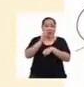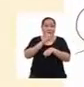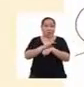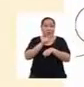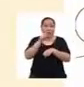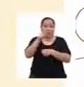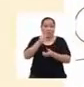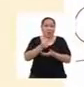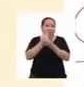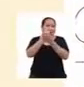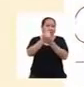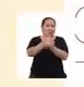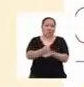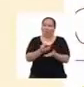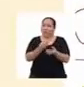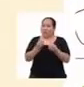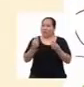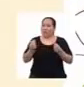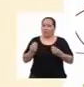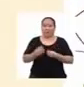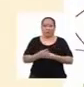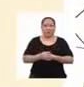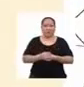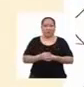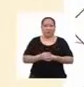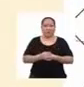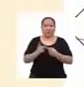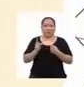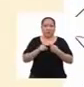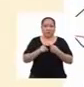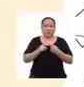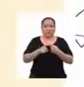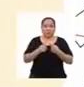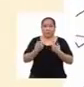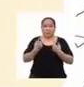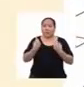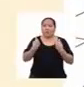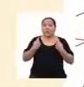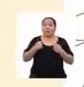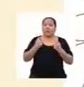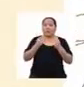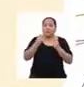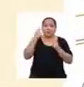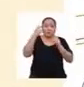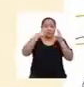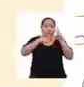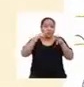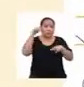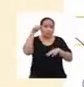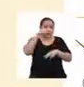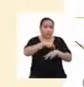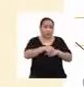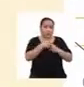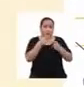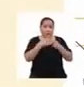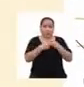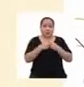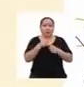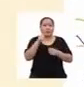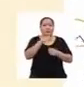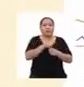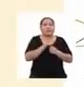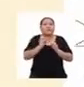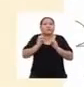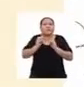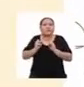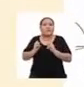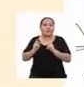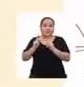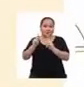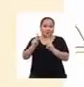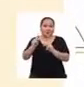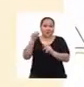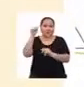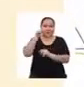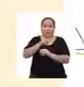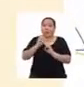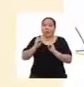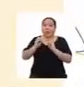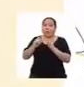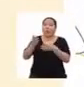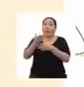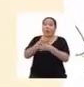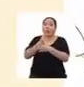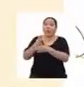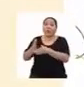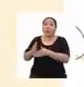de mucha utilidad. Trata de ver esta situación como la posibilidad de poder compartir de una forma distinta